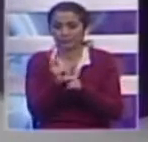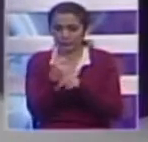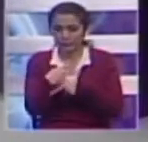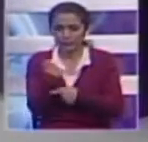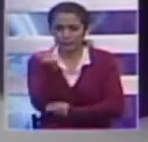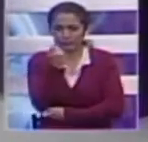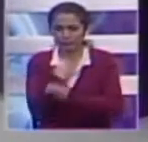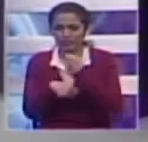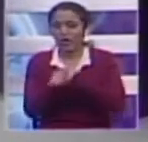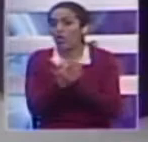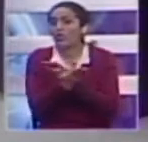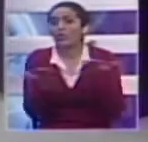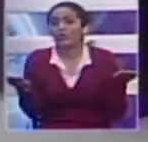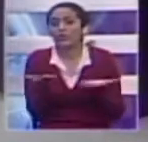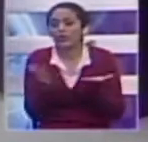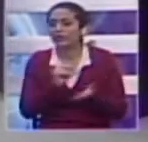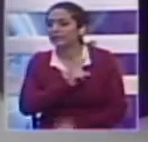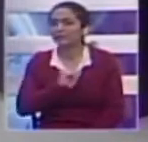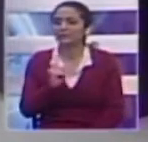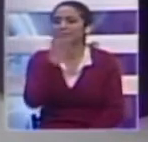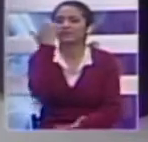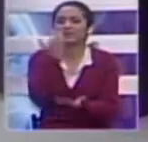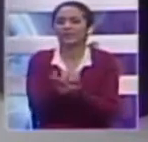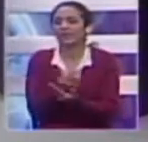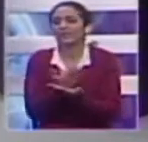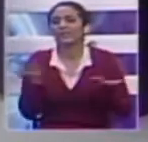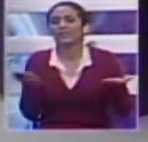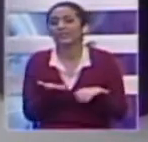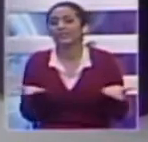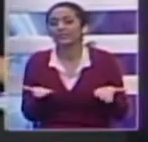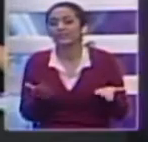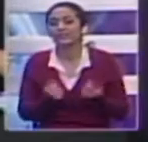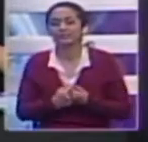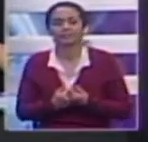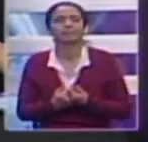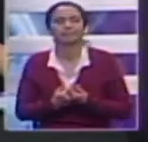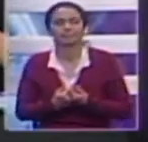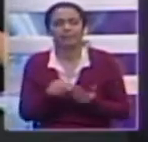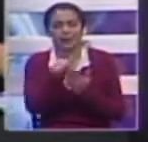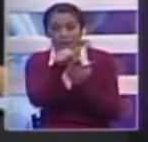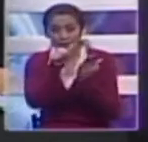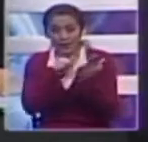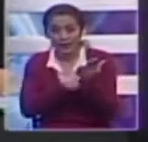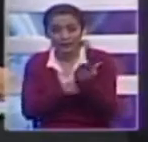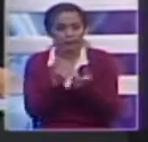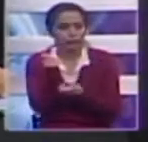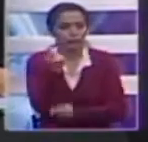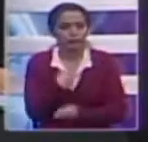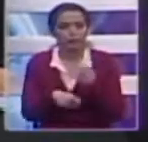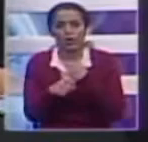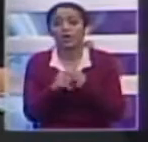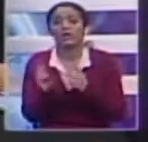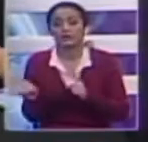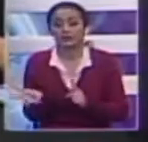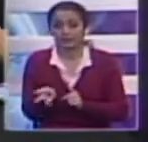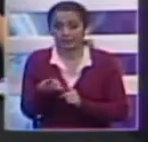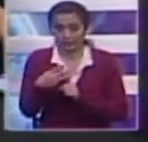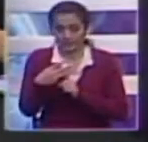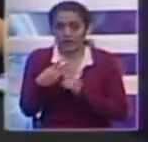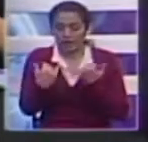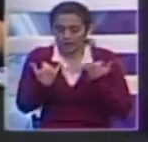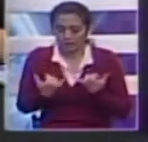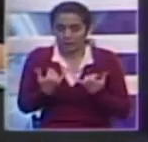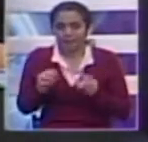quieren obtenerla para poder aprovecharla y además ayudar. Sí, la agenda por el momento la pueden pedir online. Vamos a estar